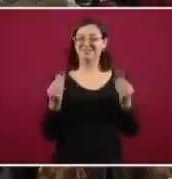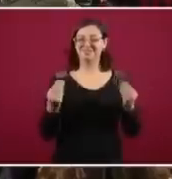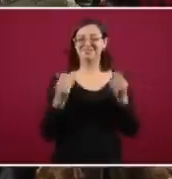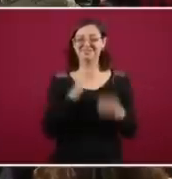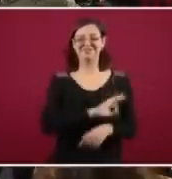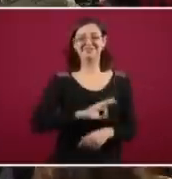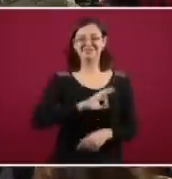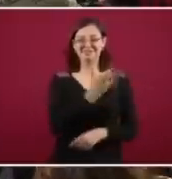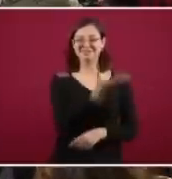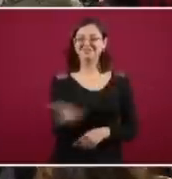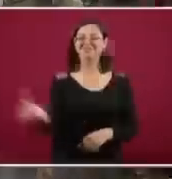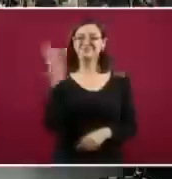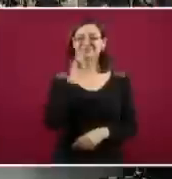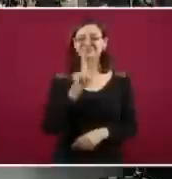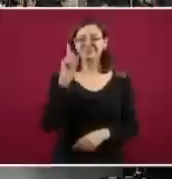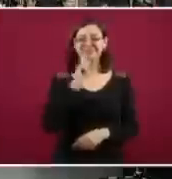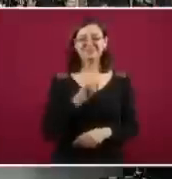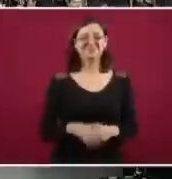ahora